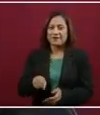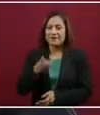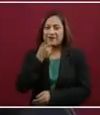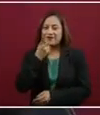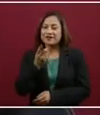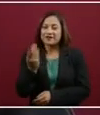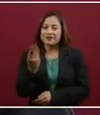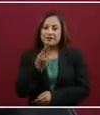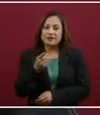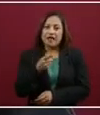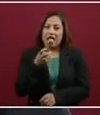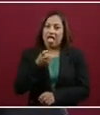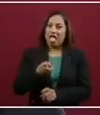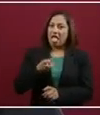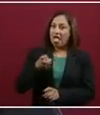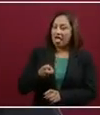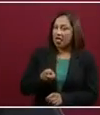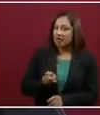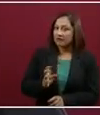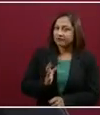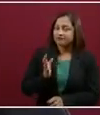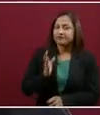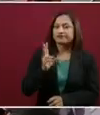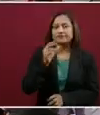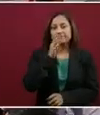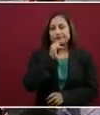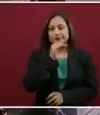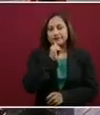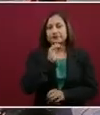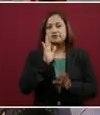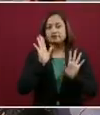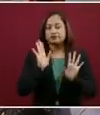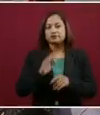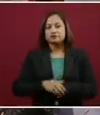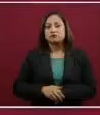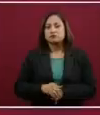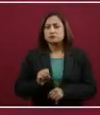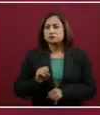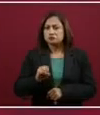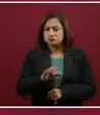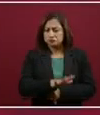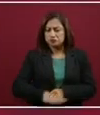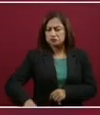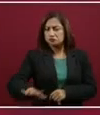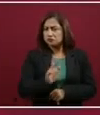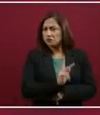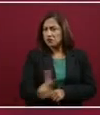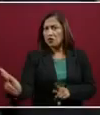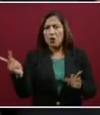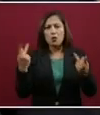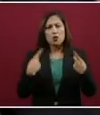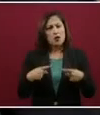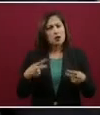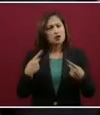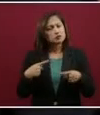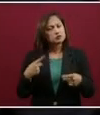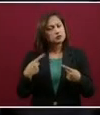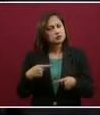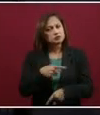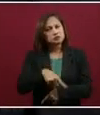con el juicio de la opinión pública? Sí, la voz del pueblo, que es la voz